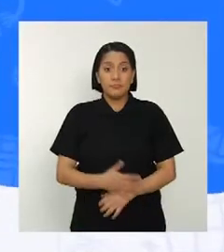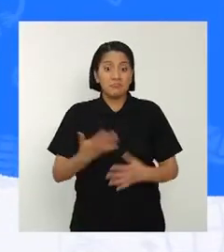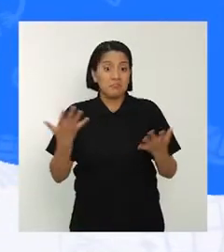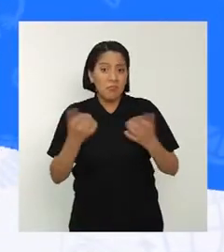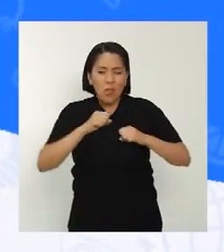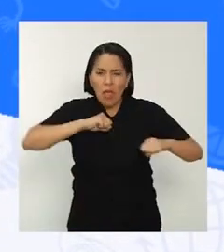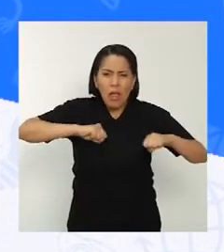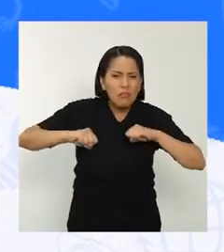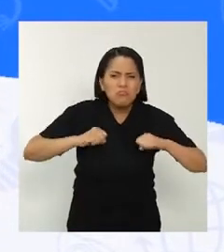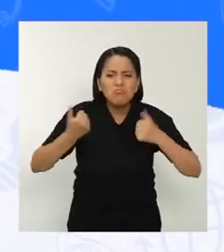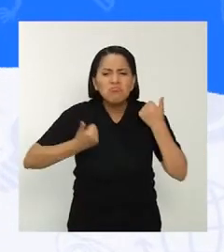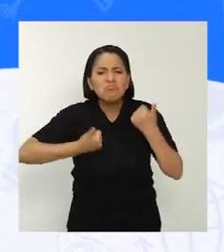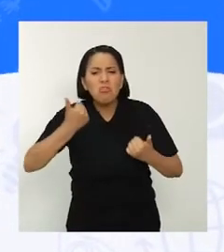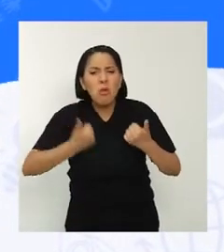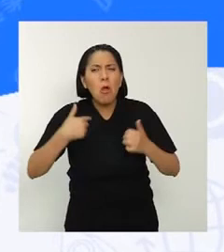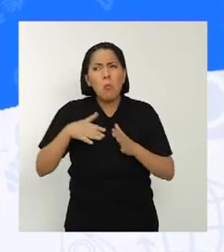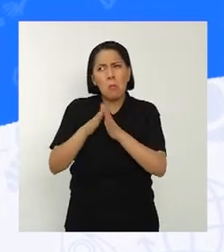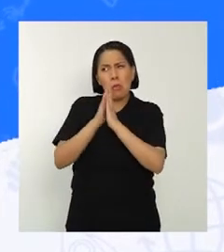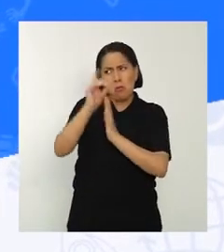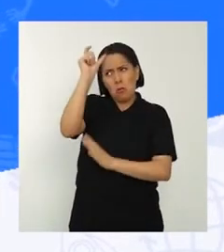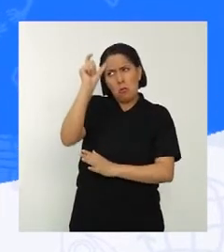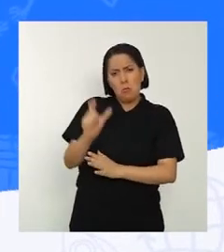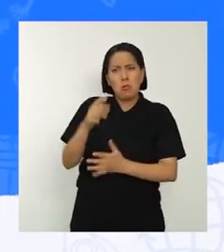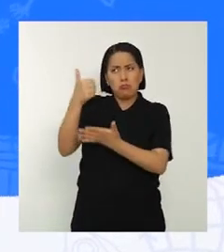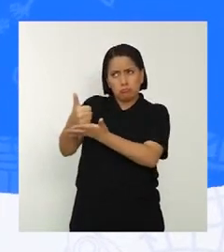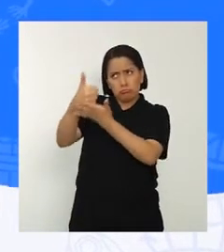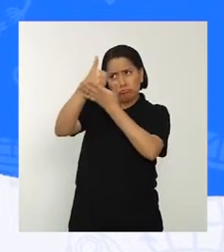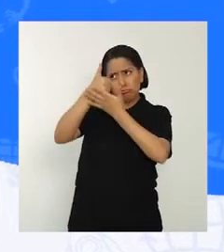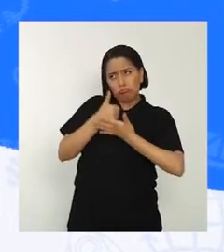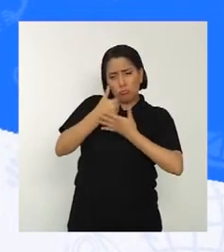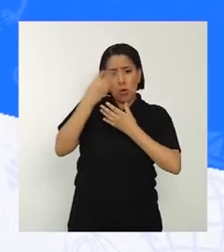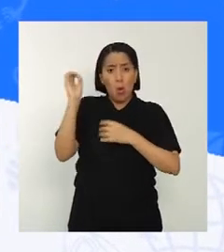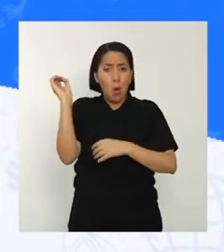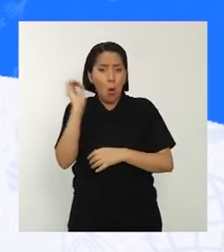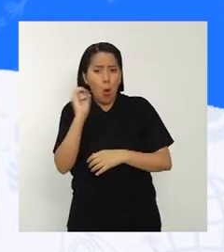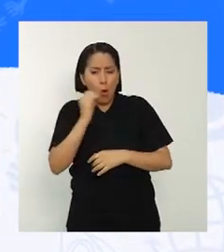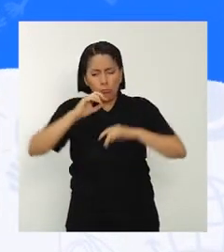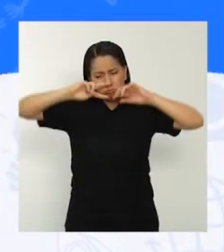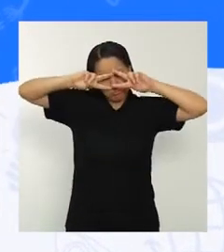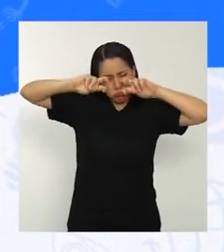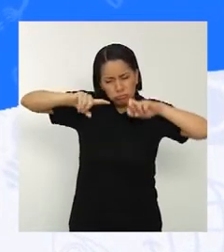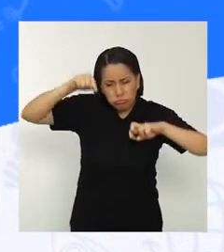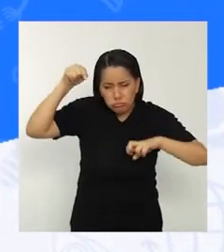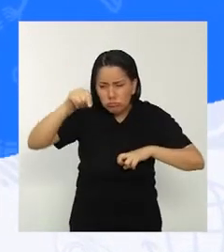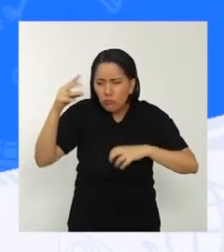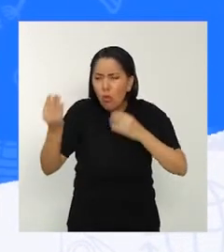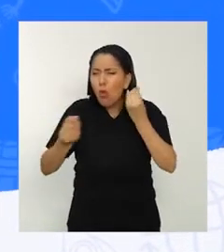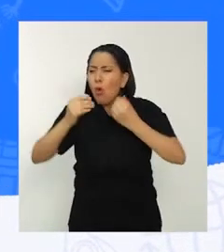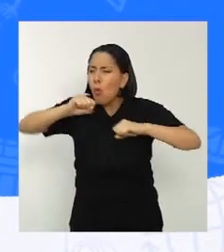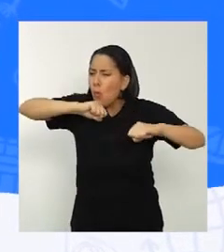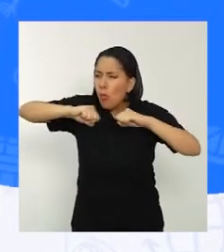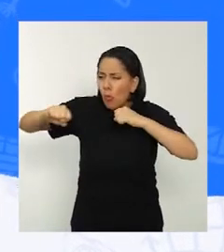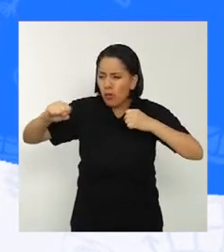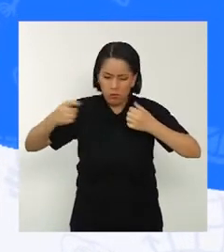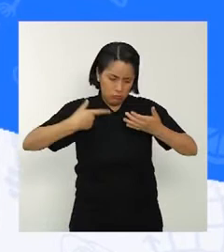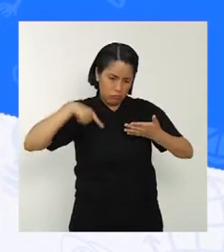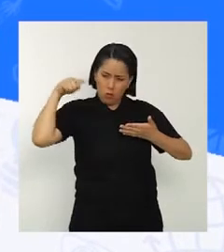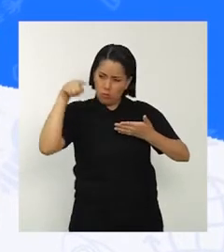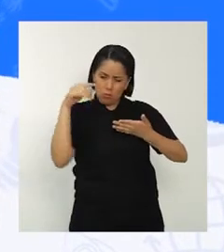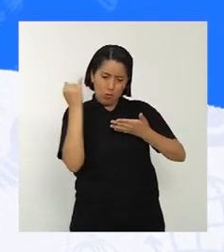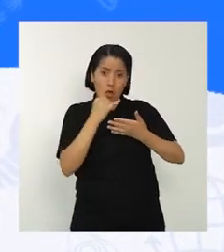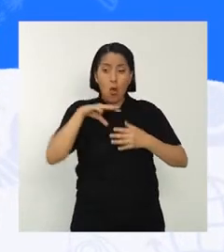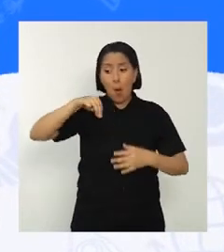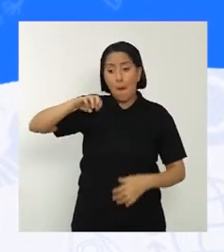Lo que podemos hacer es pedirle ayuda a una persona o buscar una referencia donde se haga una actividad. Con